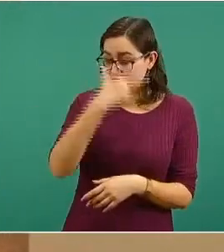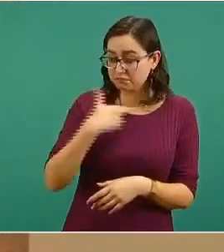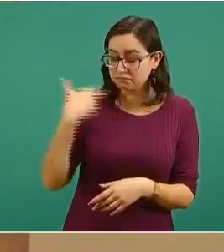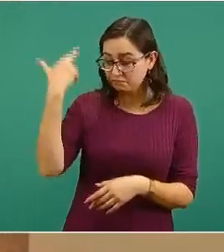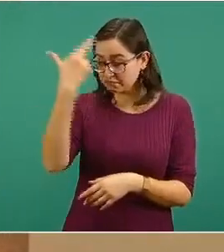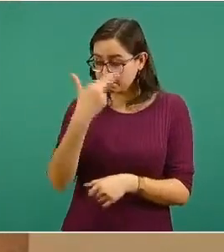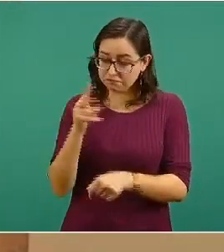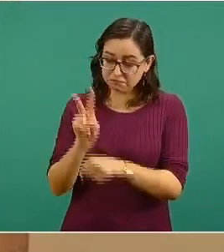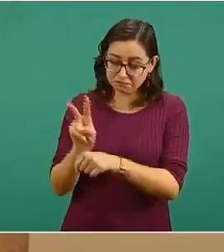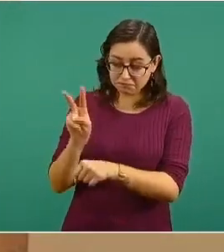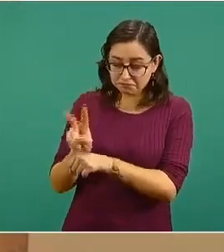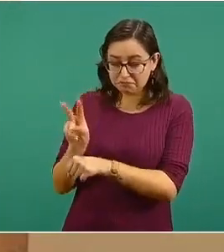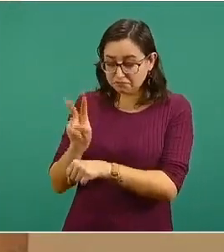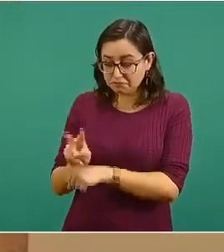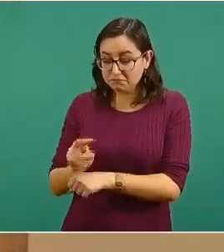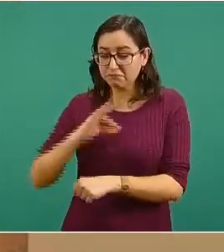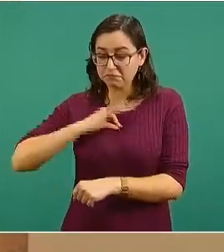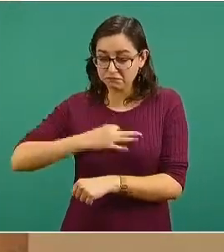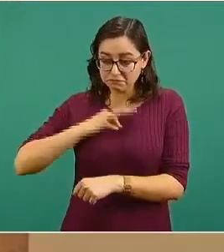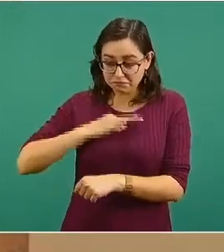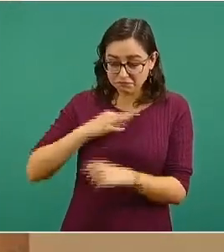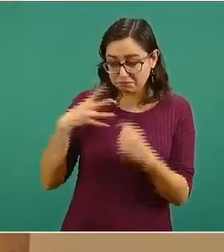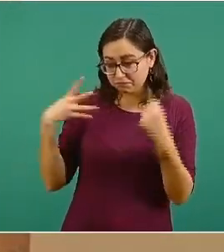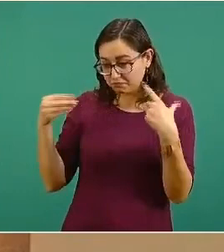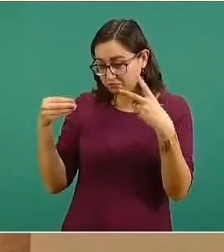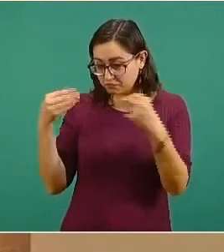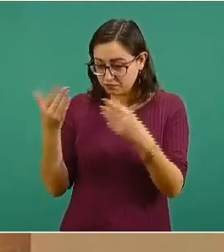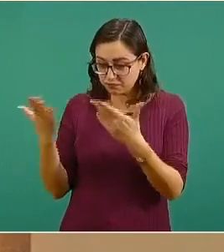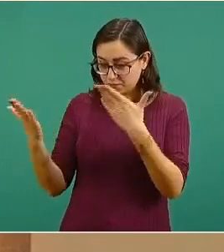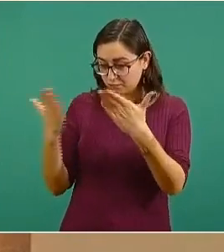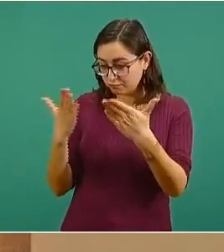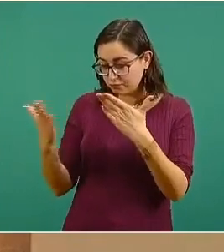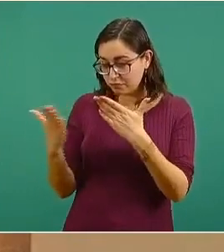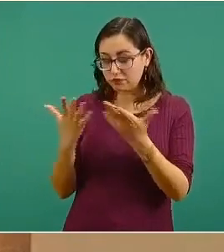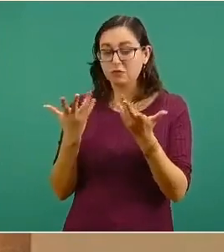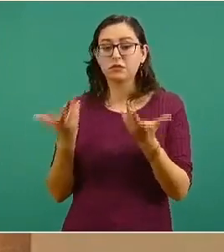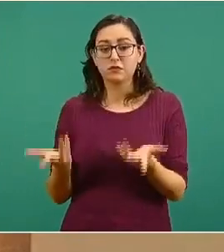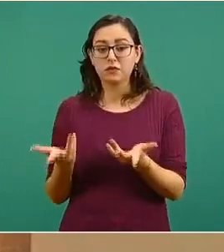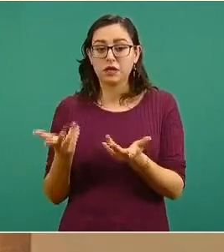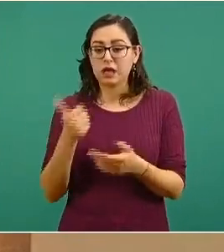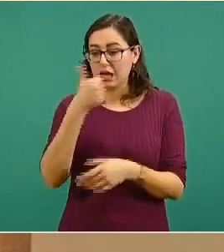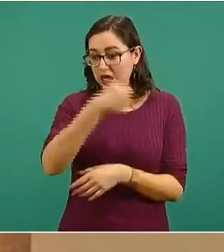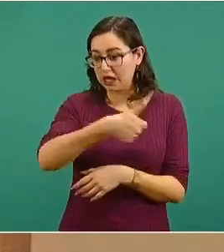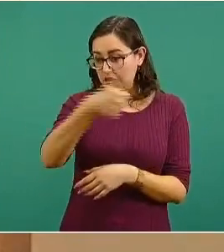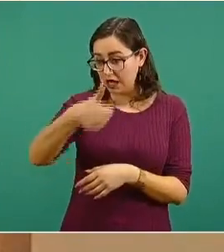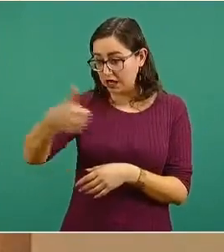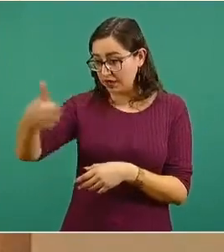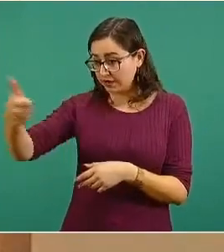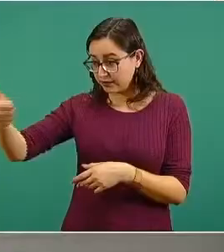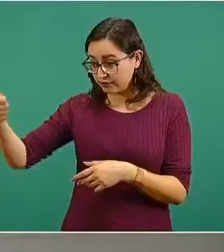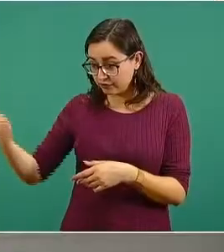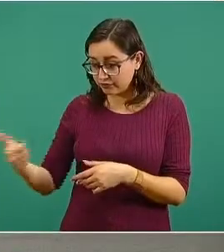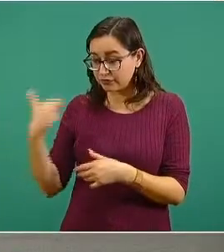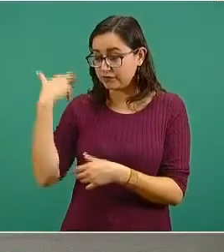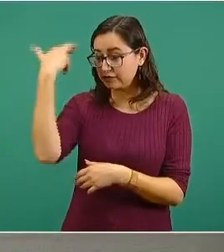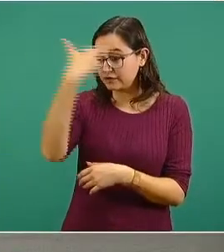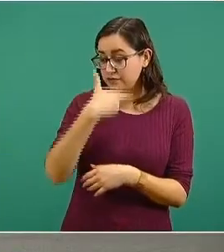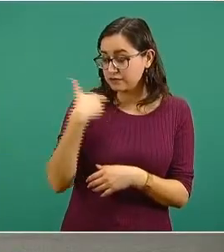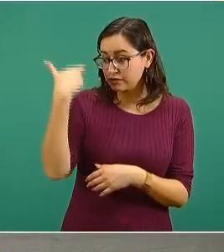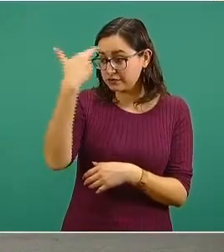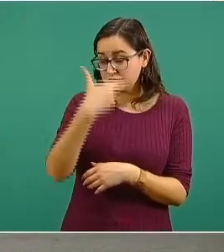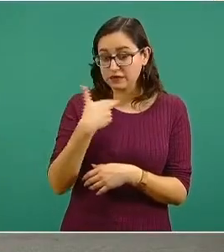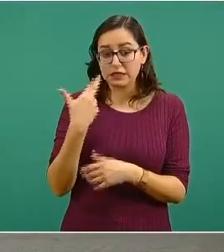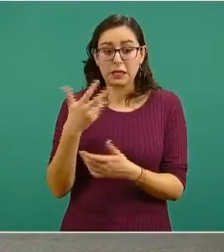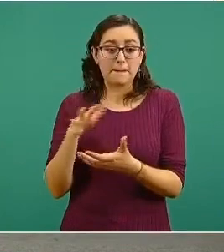Nacional de Vigilancia Epidemiológica con un estudio de caso un estudio epidemiológico de caso y a una